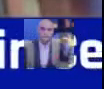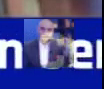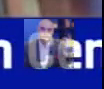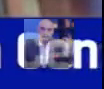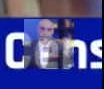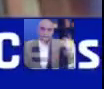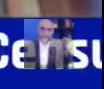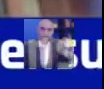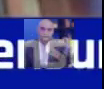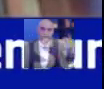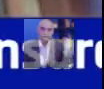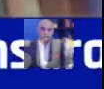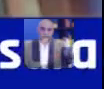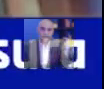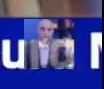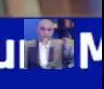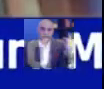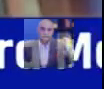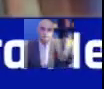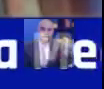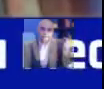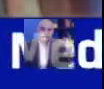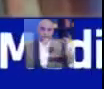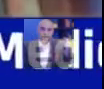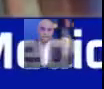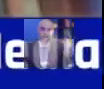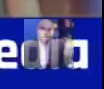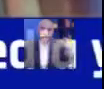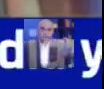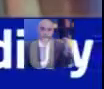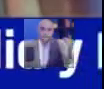que hace y a todo lo que dice el Poder Ejecutivo. Y eso